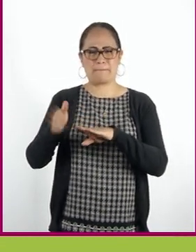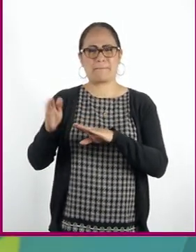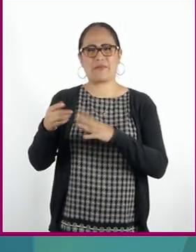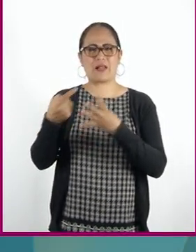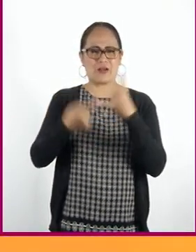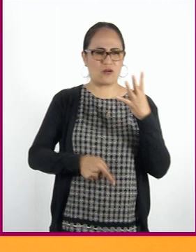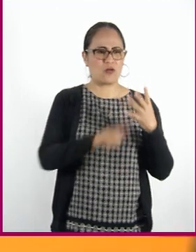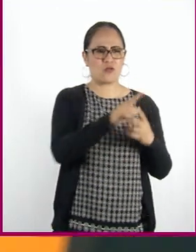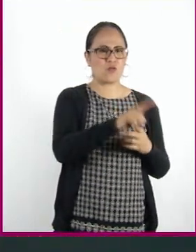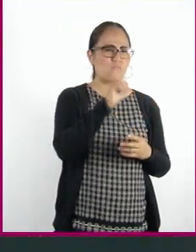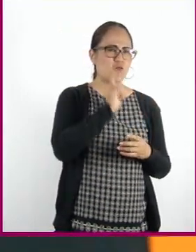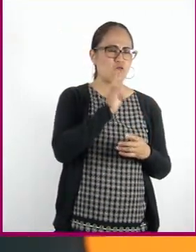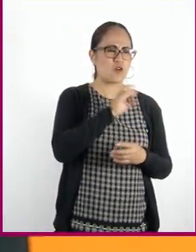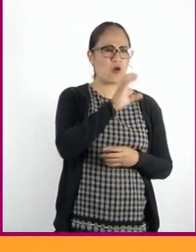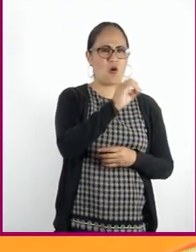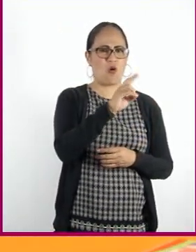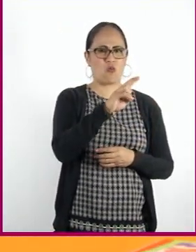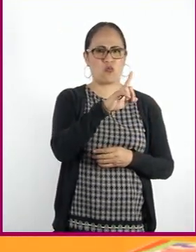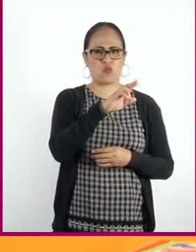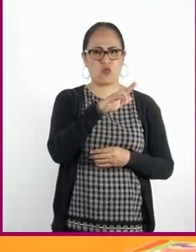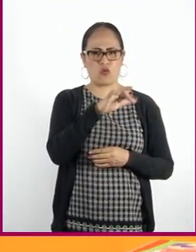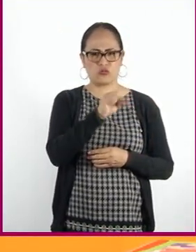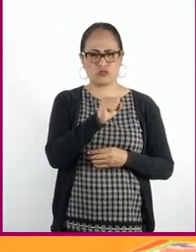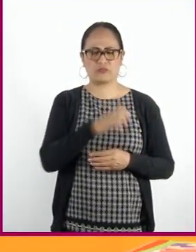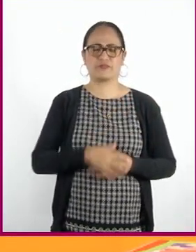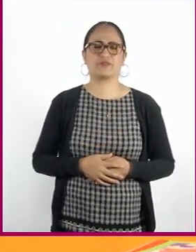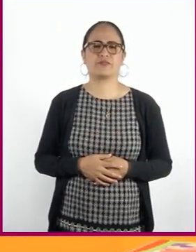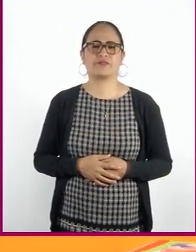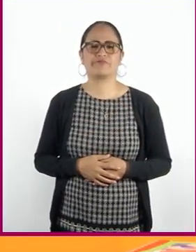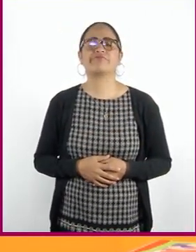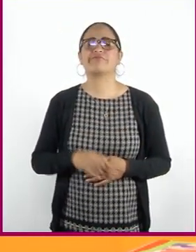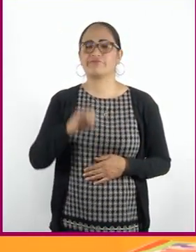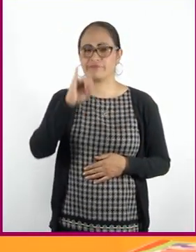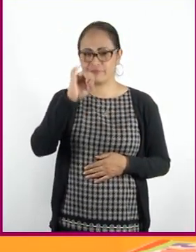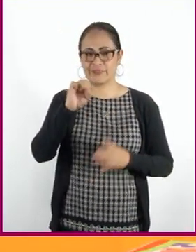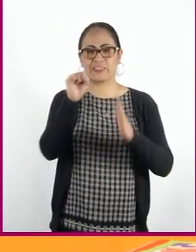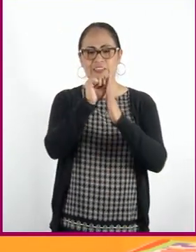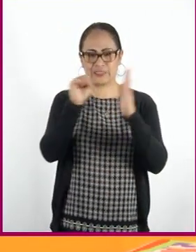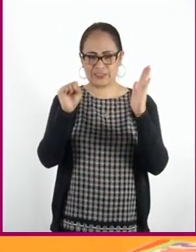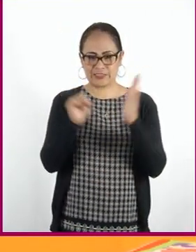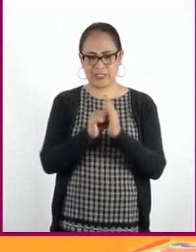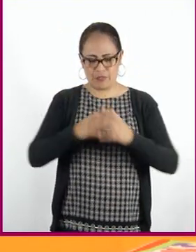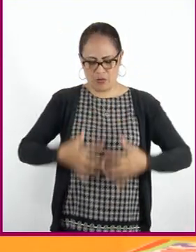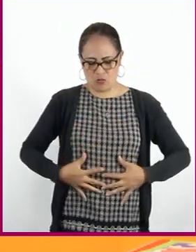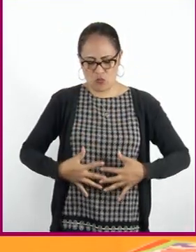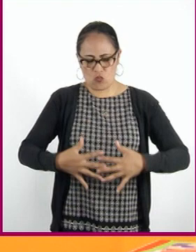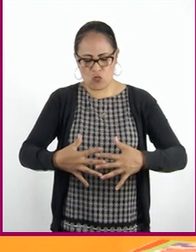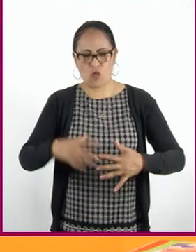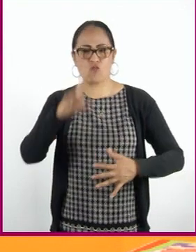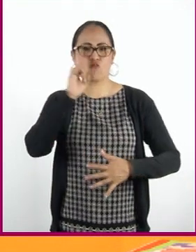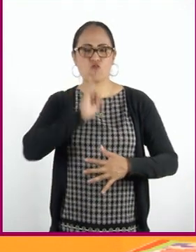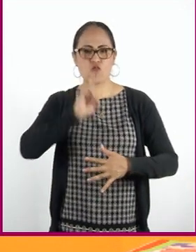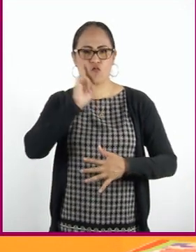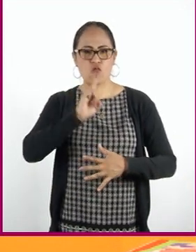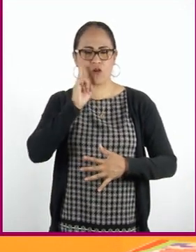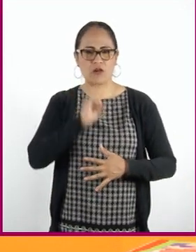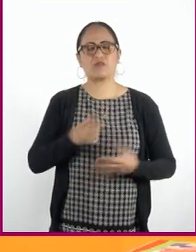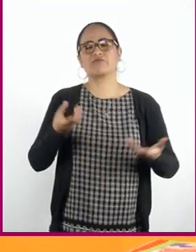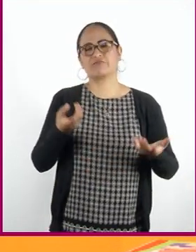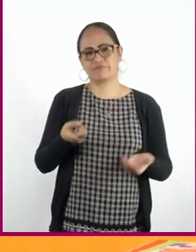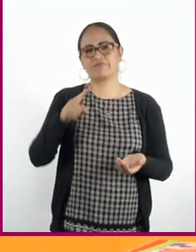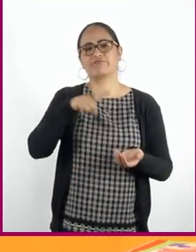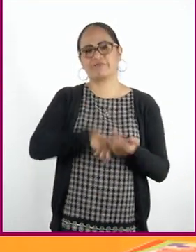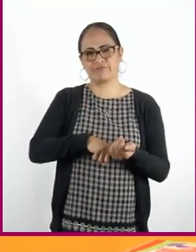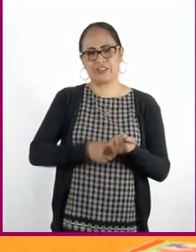mujer. Así es, maestro Raúl. El sistema reproductor de la mujer se forma básicamente por órganos